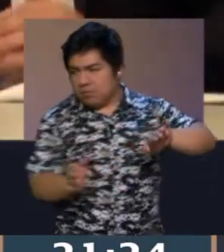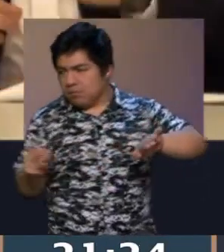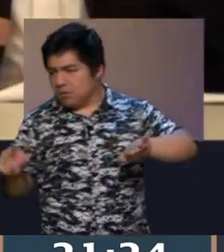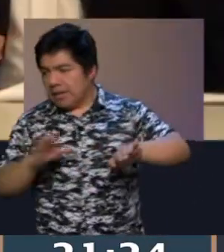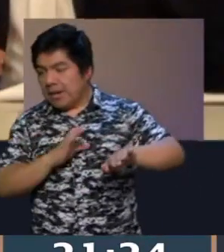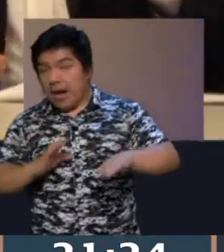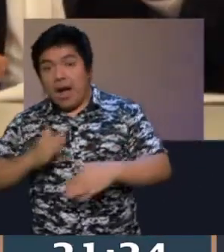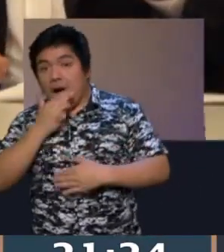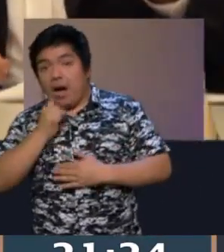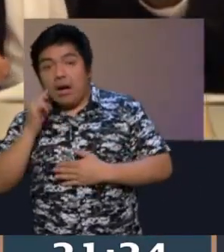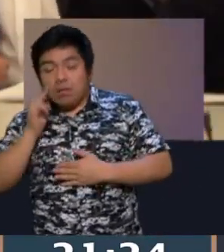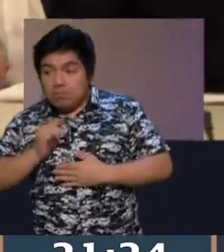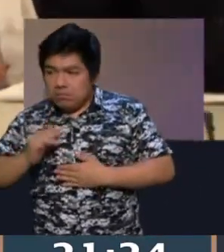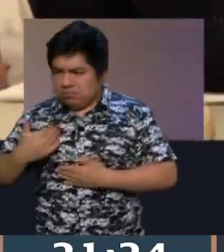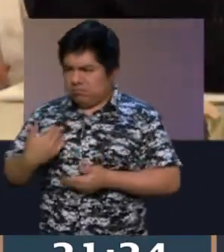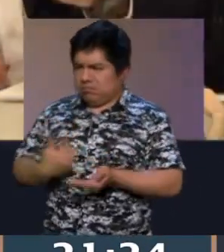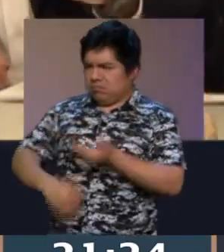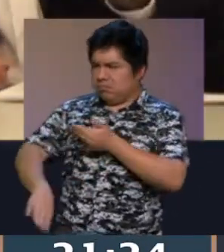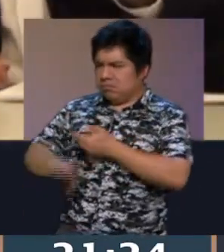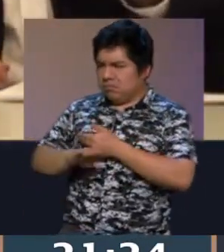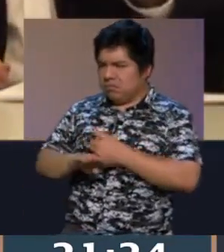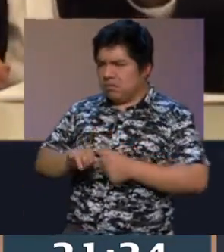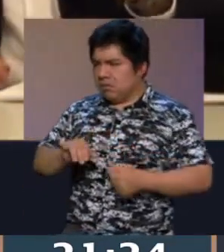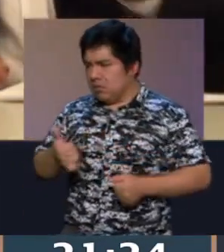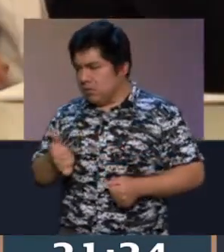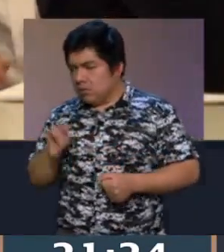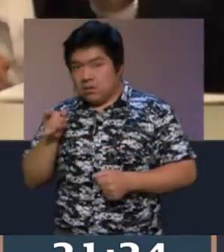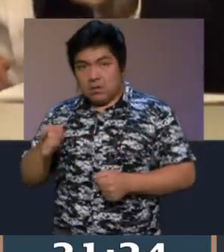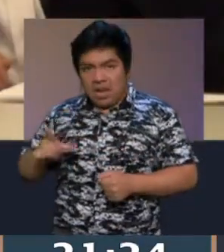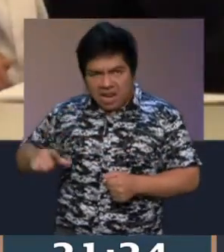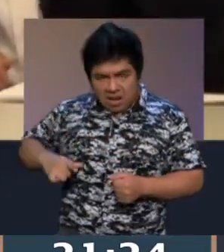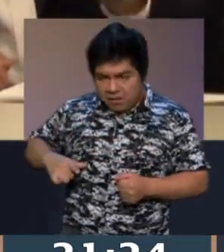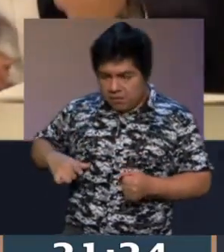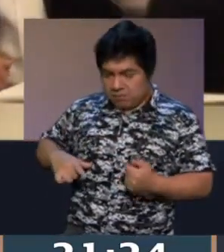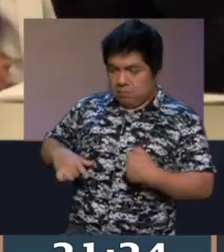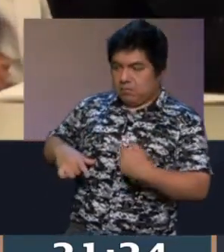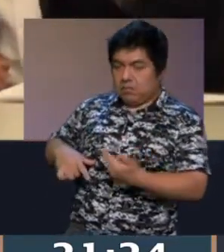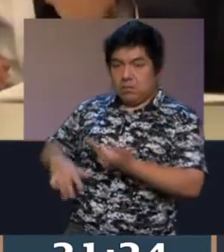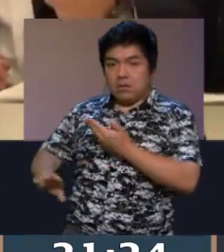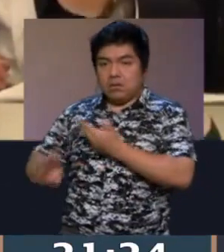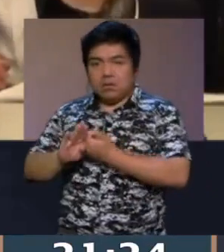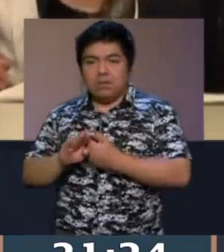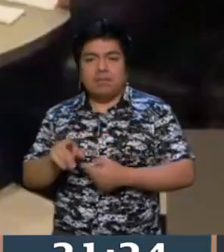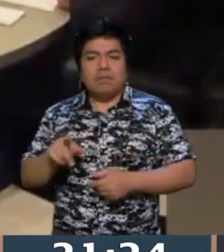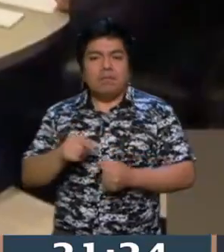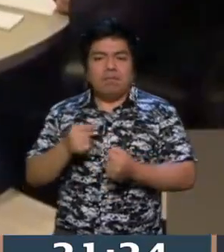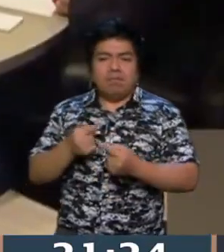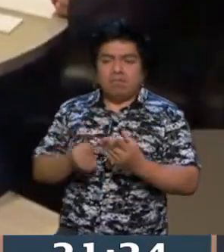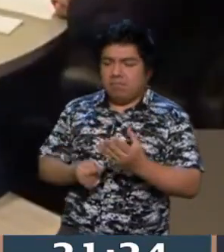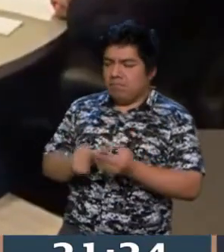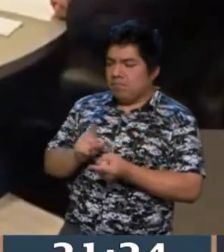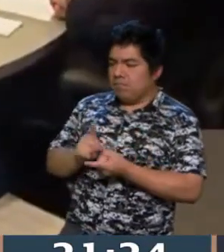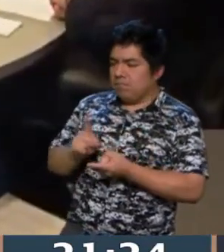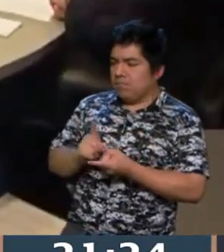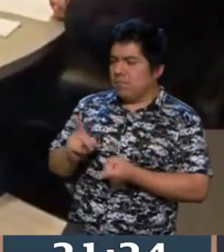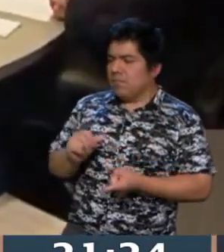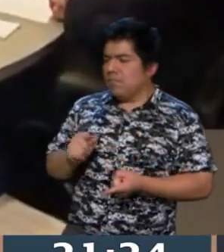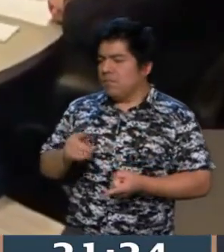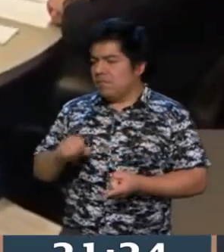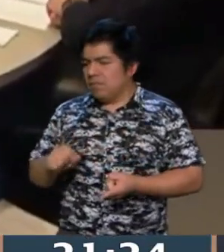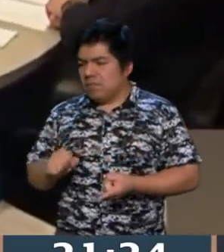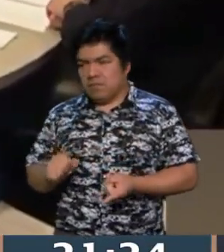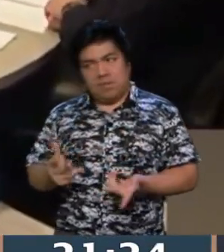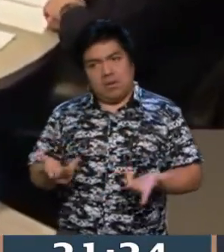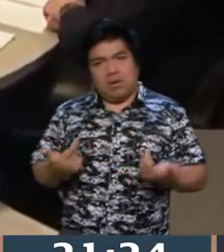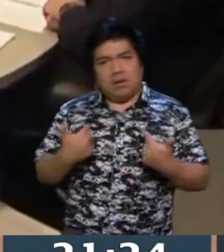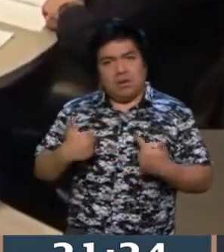candidatos interpelan al gobierno de la ciudad, no a otro candidato, sino al gobierno, y establecen datos que nosotros nos reservamos